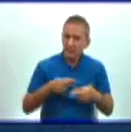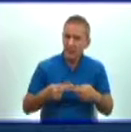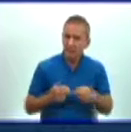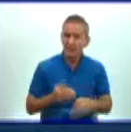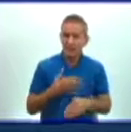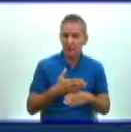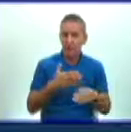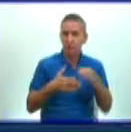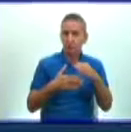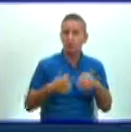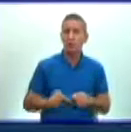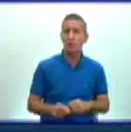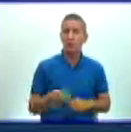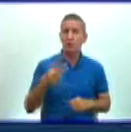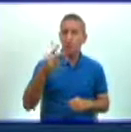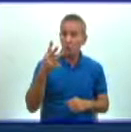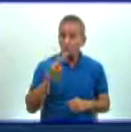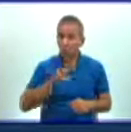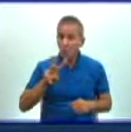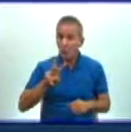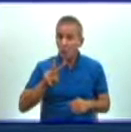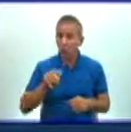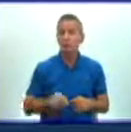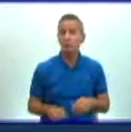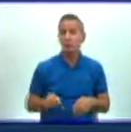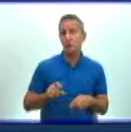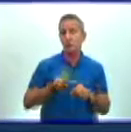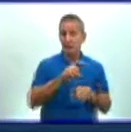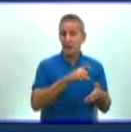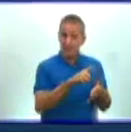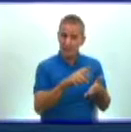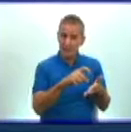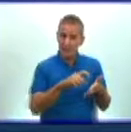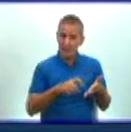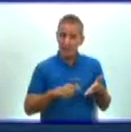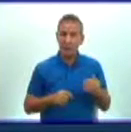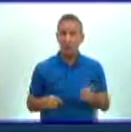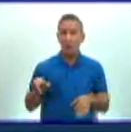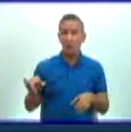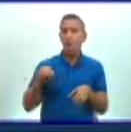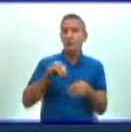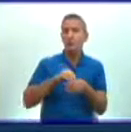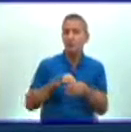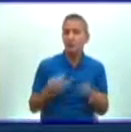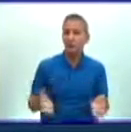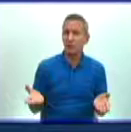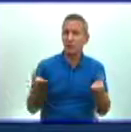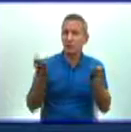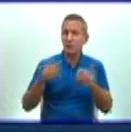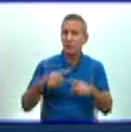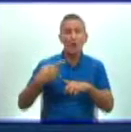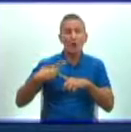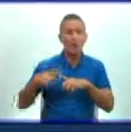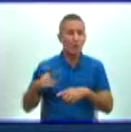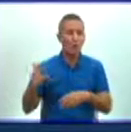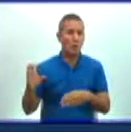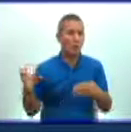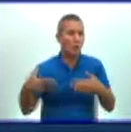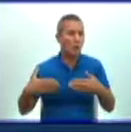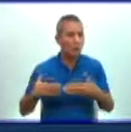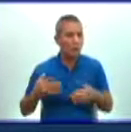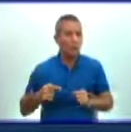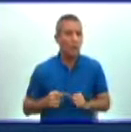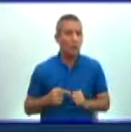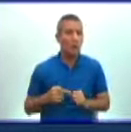tres párrafos, uno de introducción, uno de desarrollo y otro de conclusión, o aquel